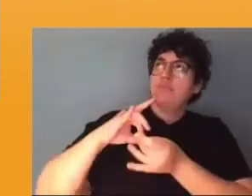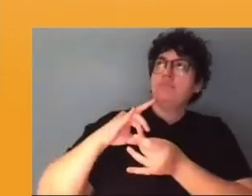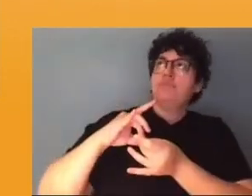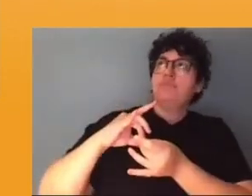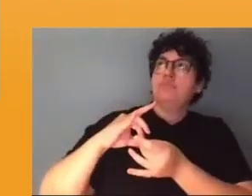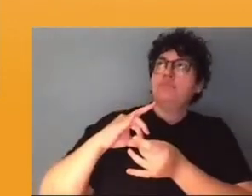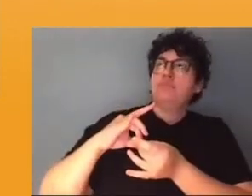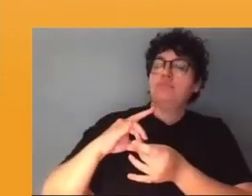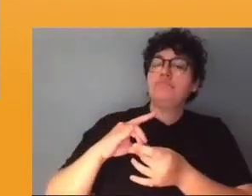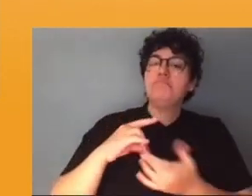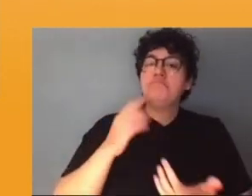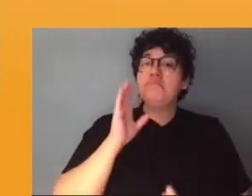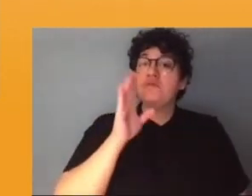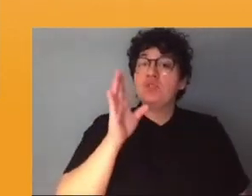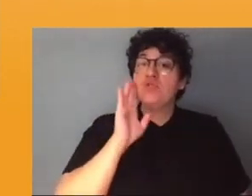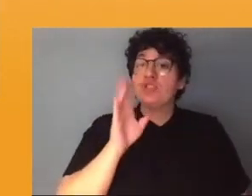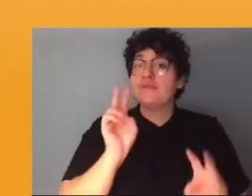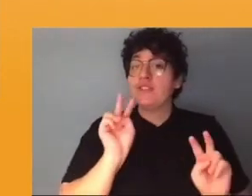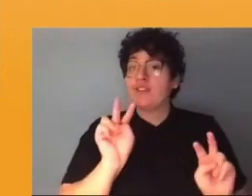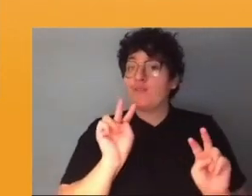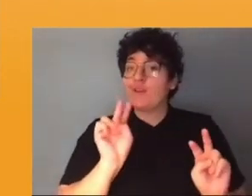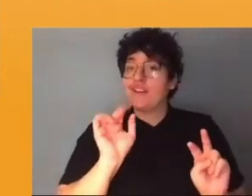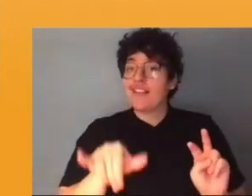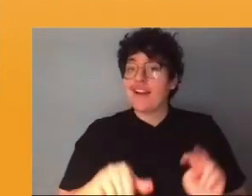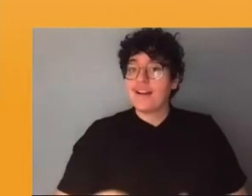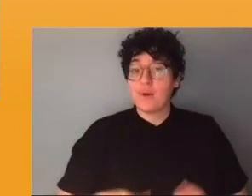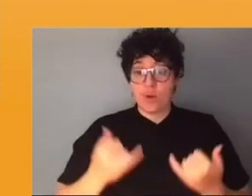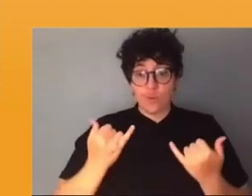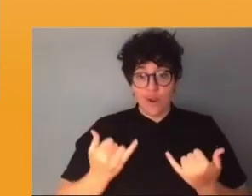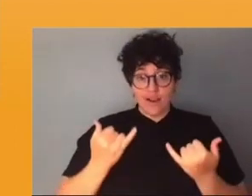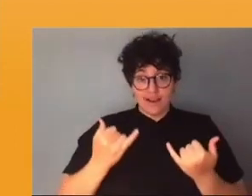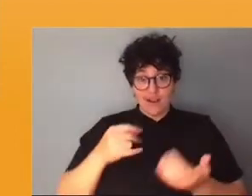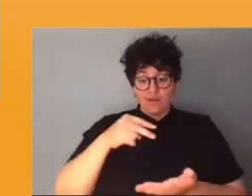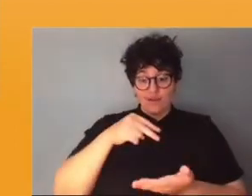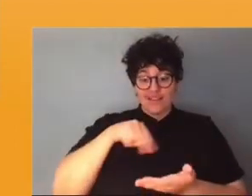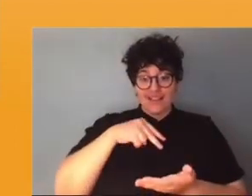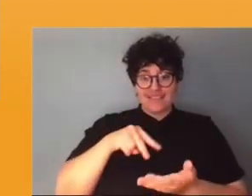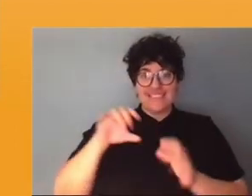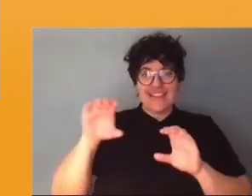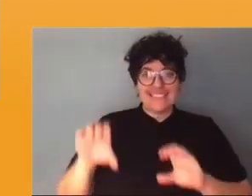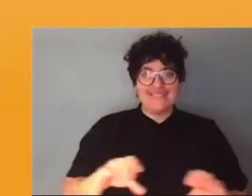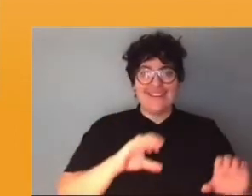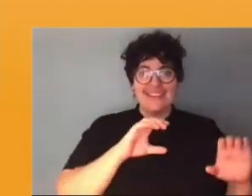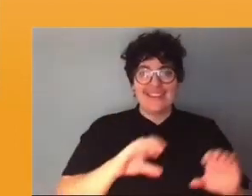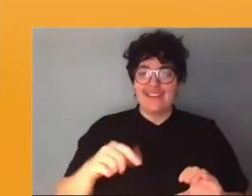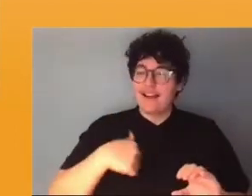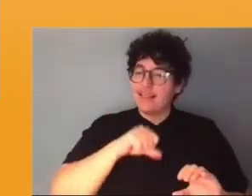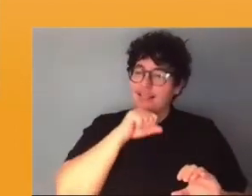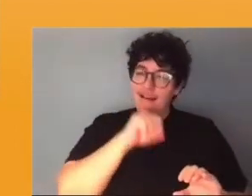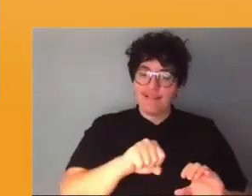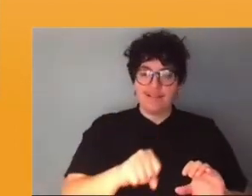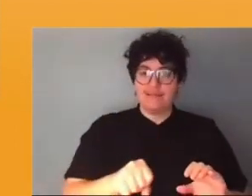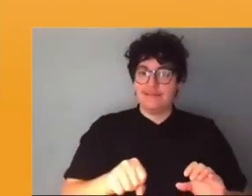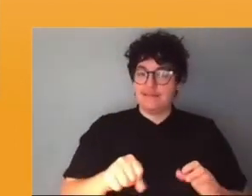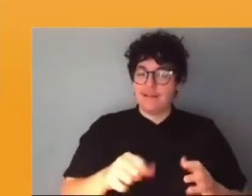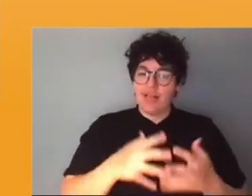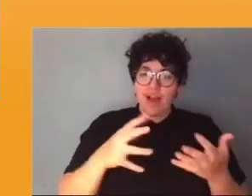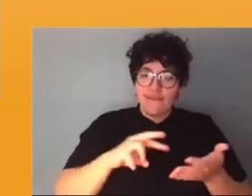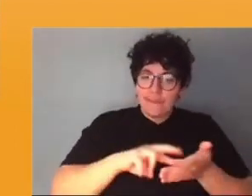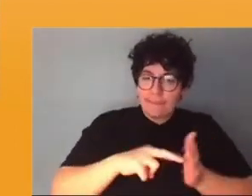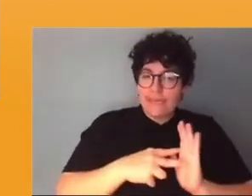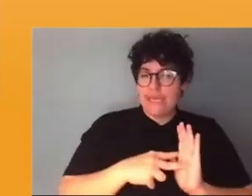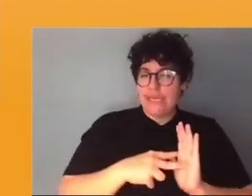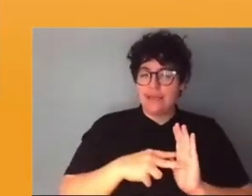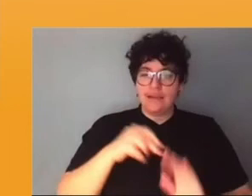ahora la danza es una actividad que me encanta hacer y a la que le encuentro muchísimo significado y el